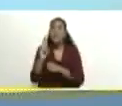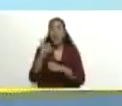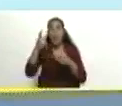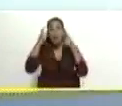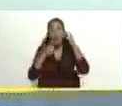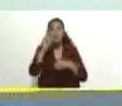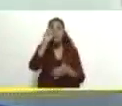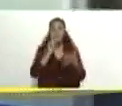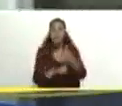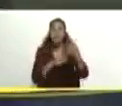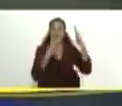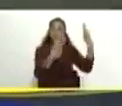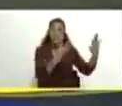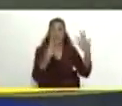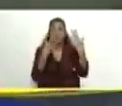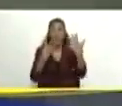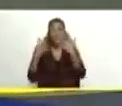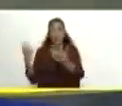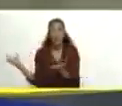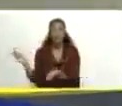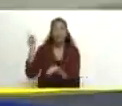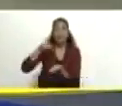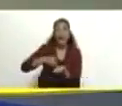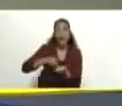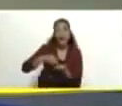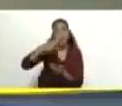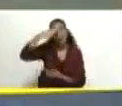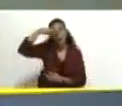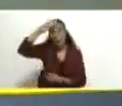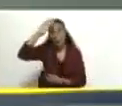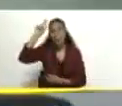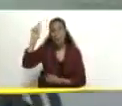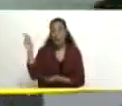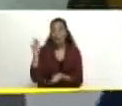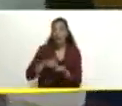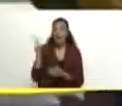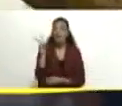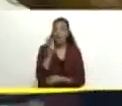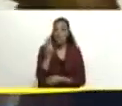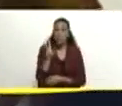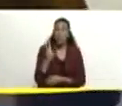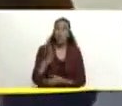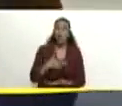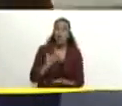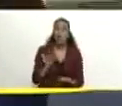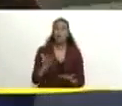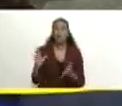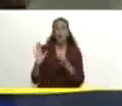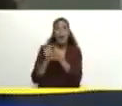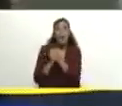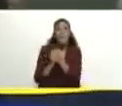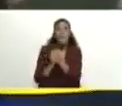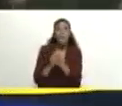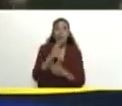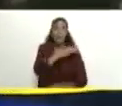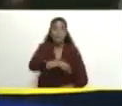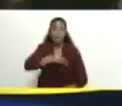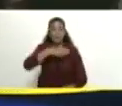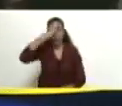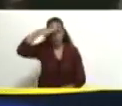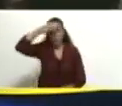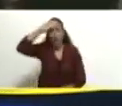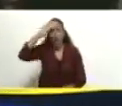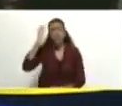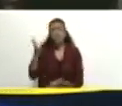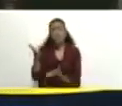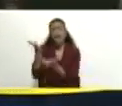año 1999 llegaron a esta tierra a brindar la solidaridad. Y aquí se encuentran nuestros hermanos de la misión cubana. Me gustaría que